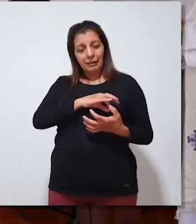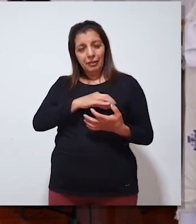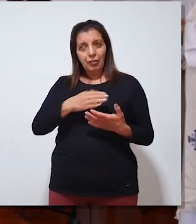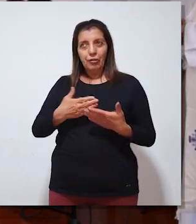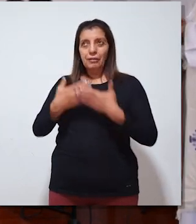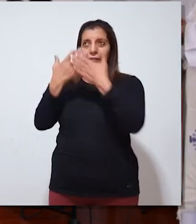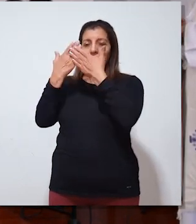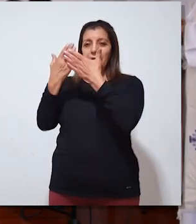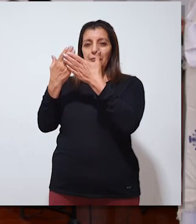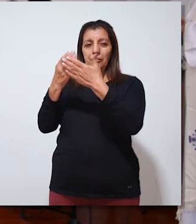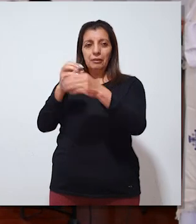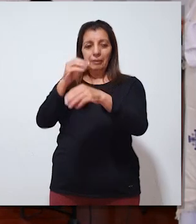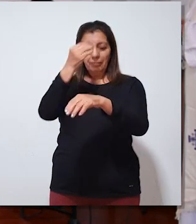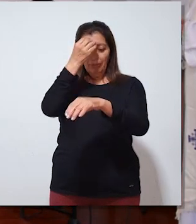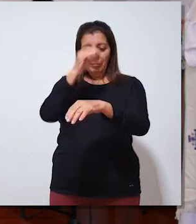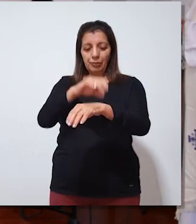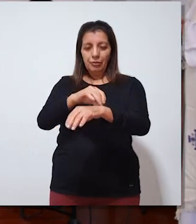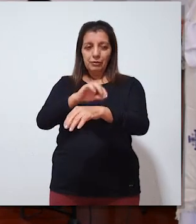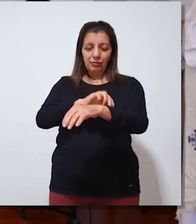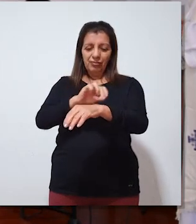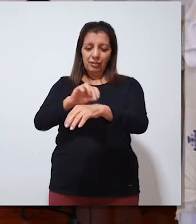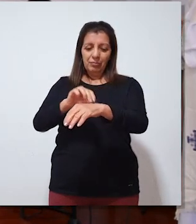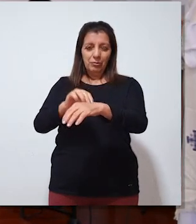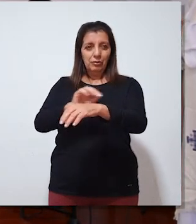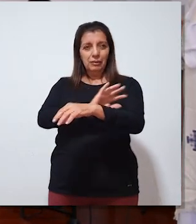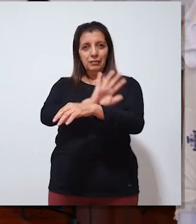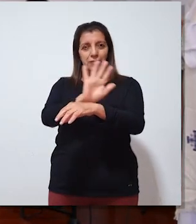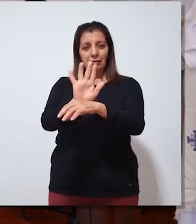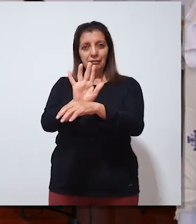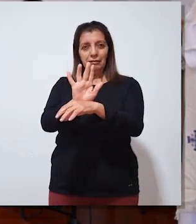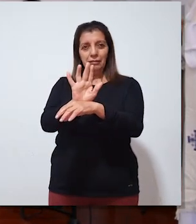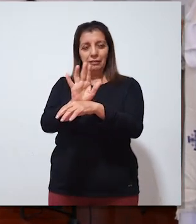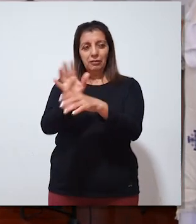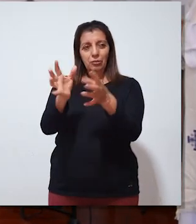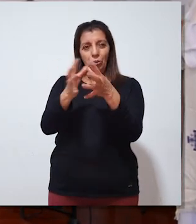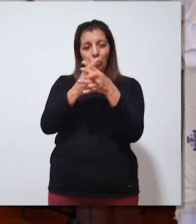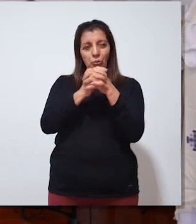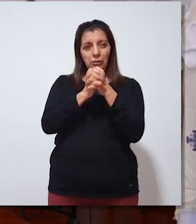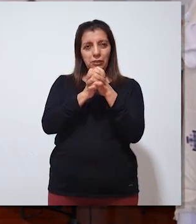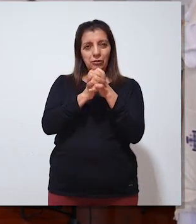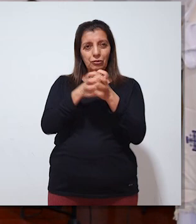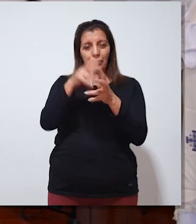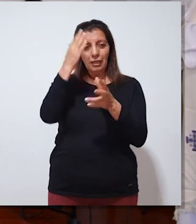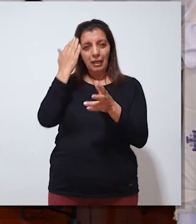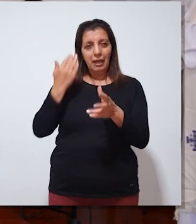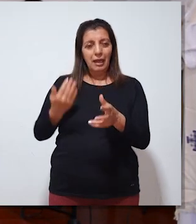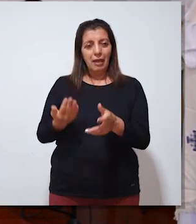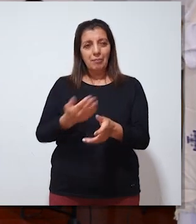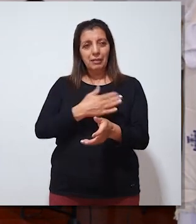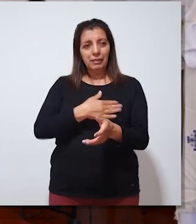pandemia, a quienes estamos unidos en este pan celestial. Santa María, consuelo